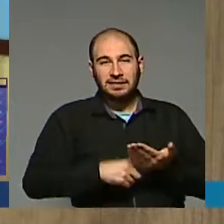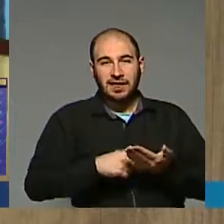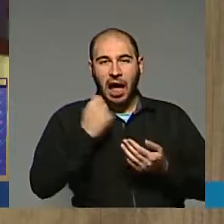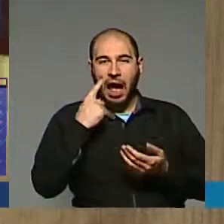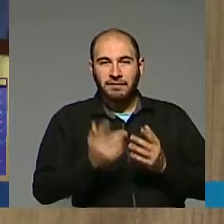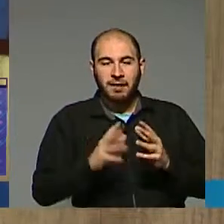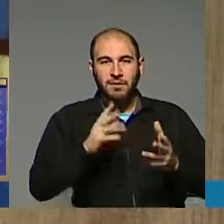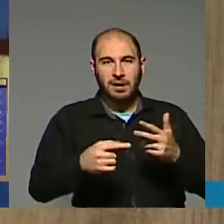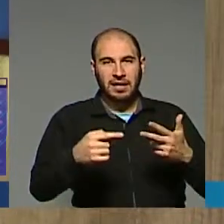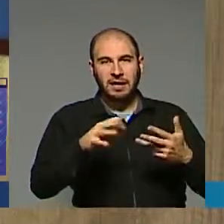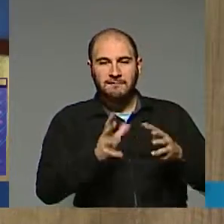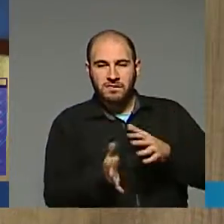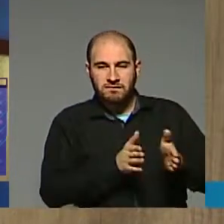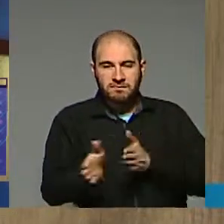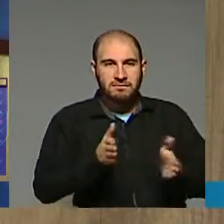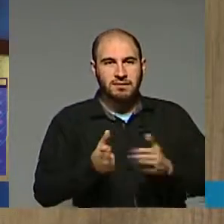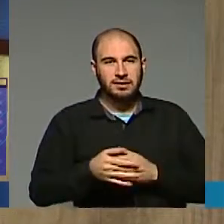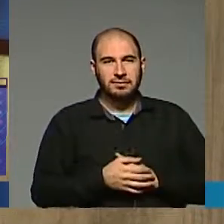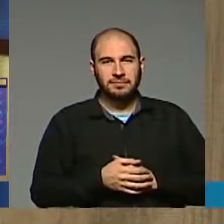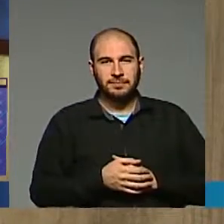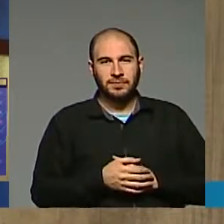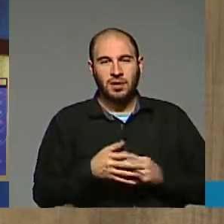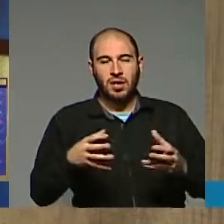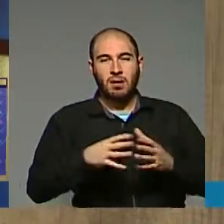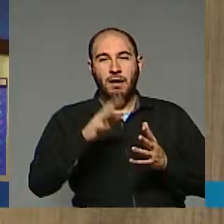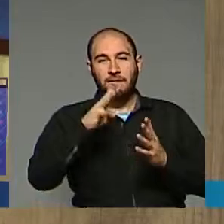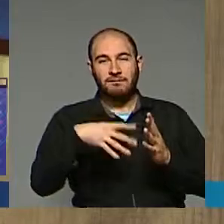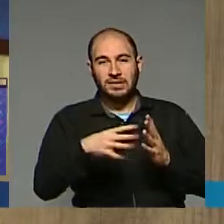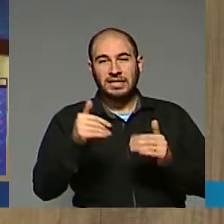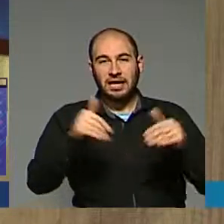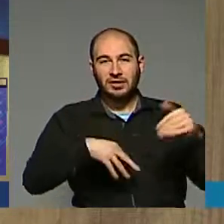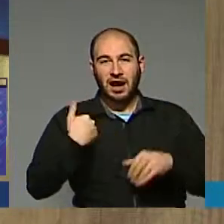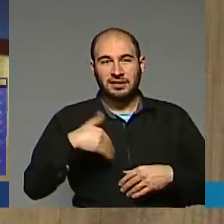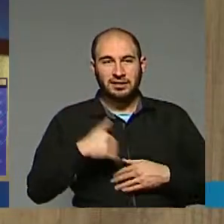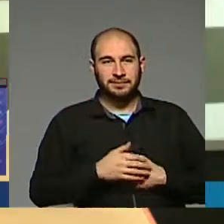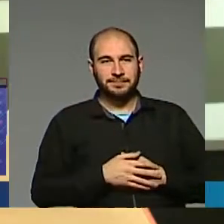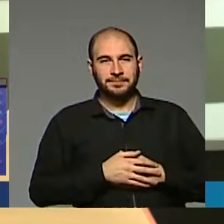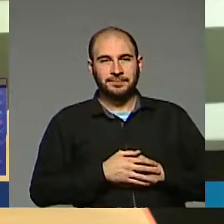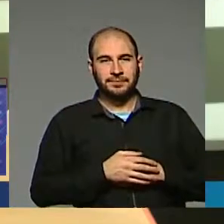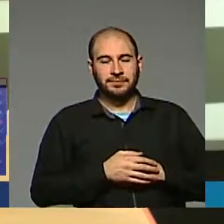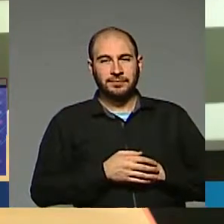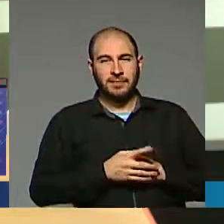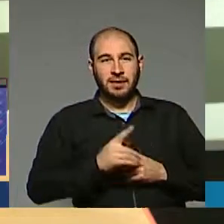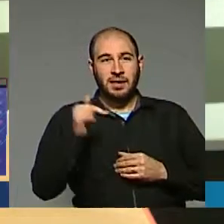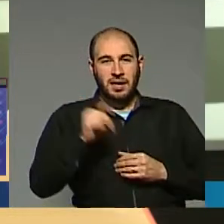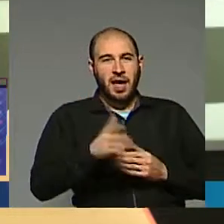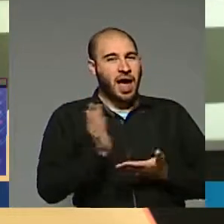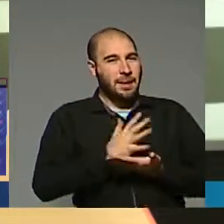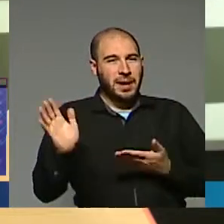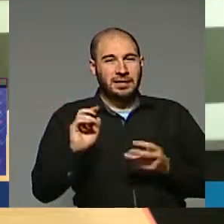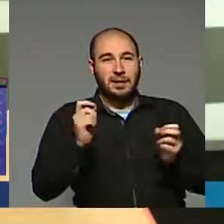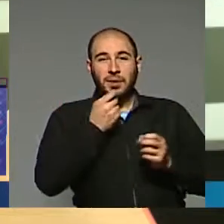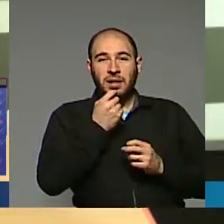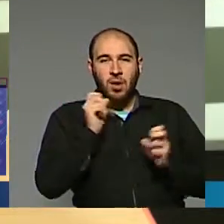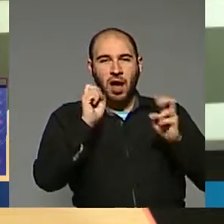va a estar esta tercera vía dentro del cronograma electoral argentino. Bueno, sin duda, párrafo aparte merece, por